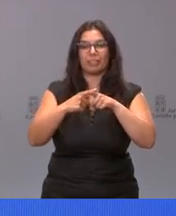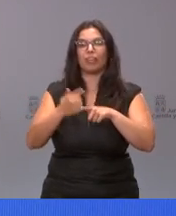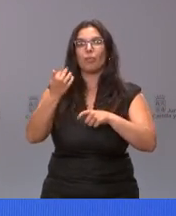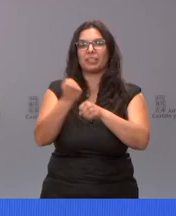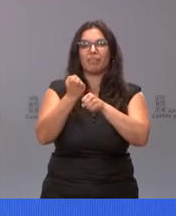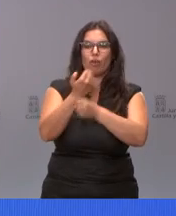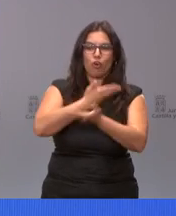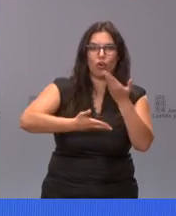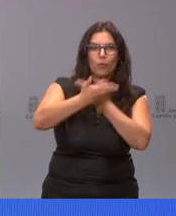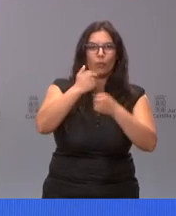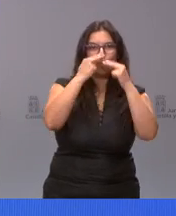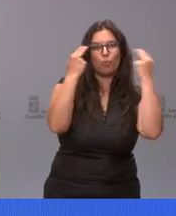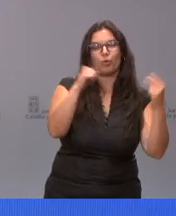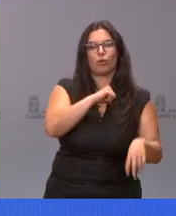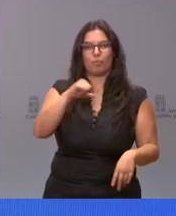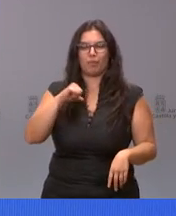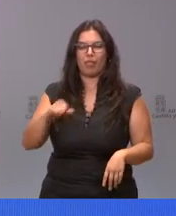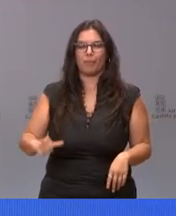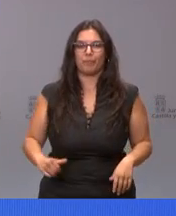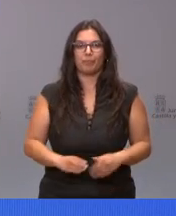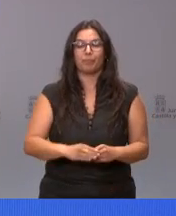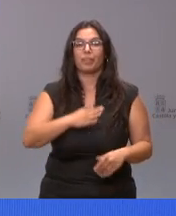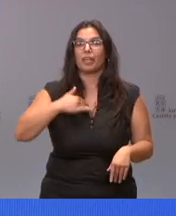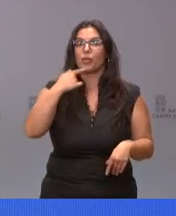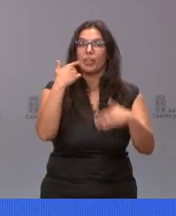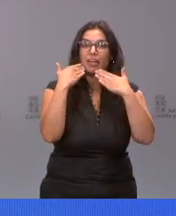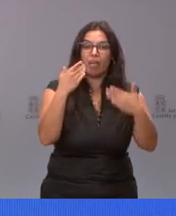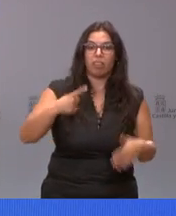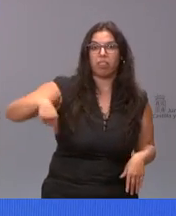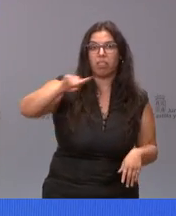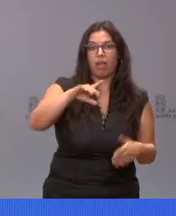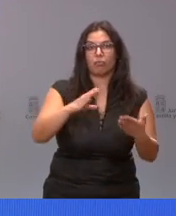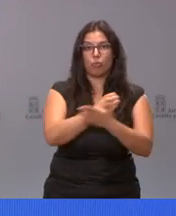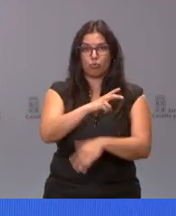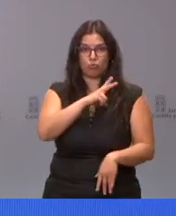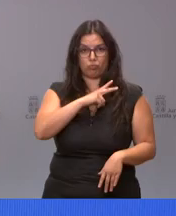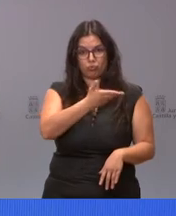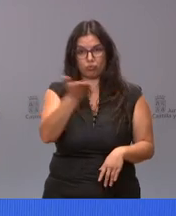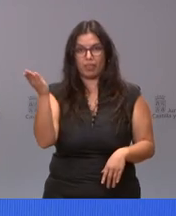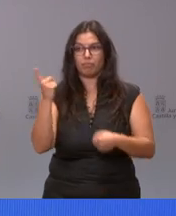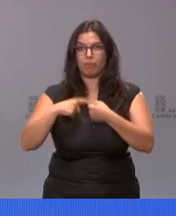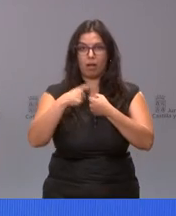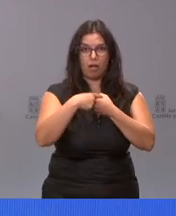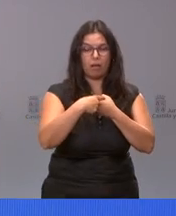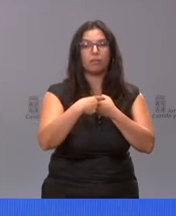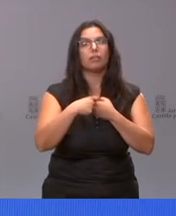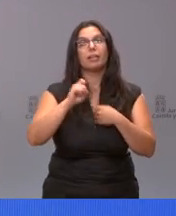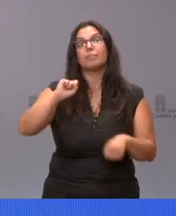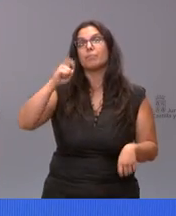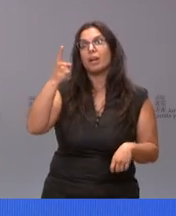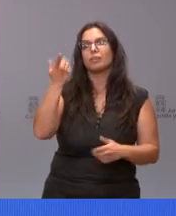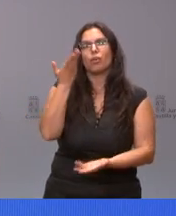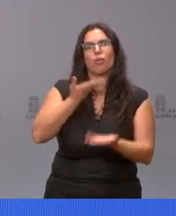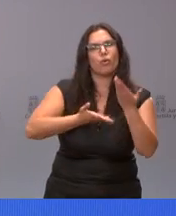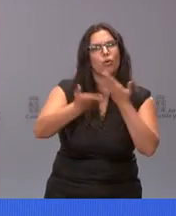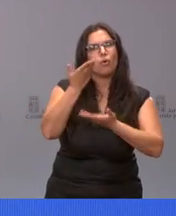colaboración público-privada. Quiero agradecer a todos ustedes su presencia y, sobre todo, su